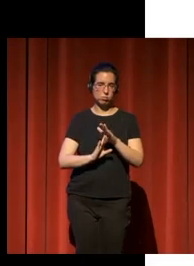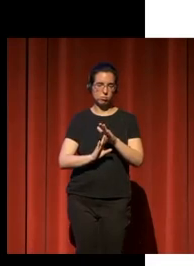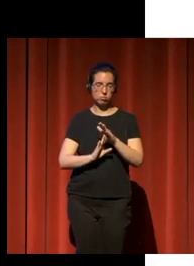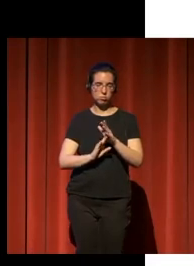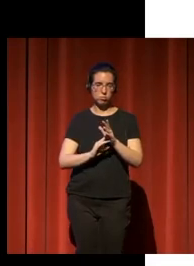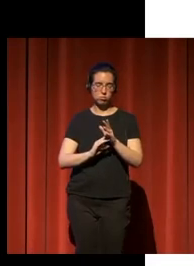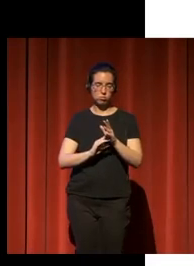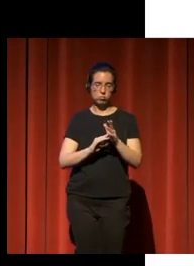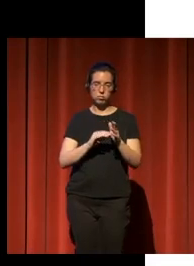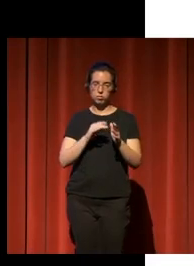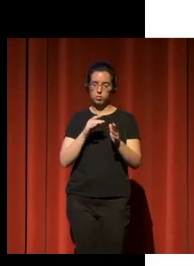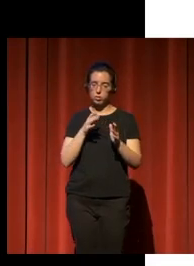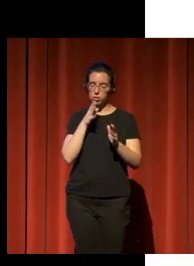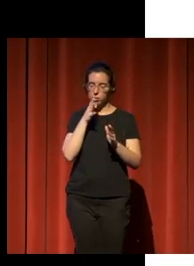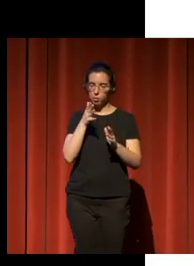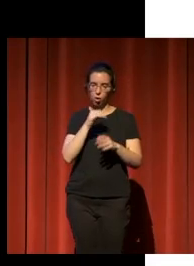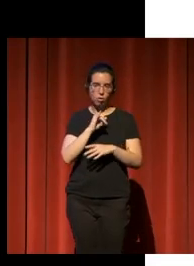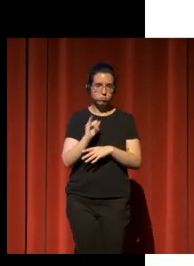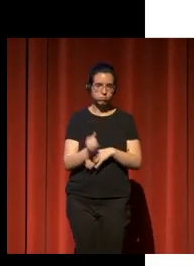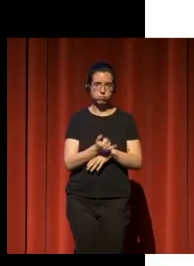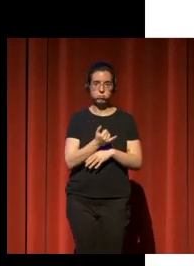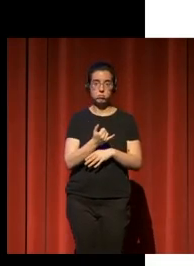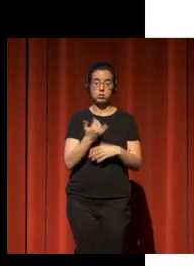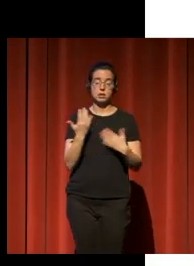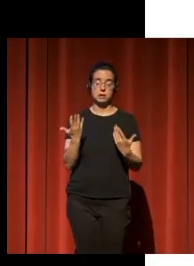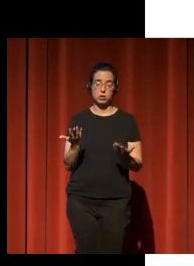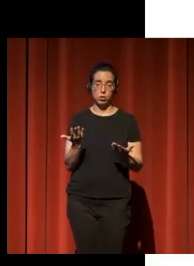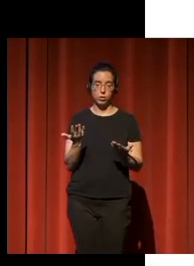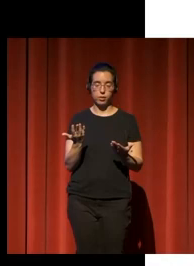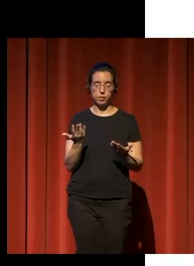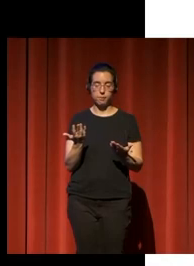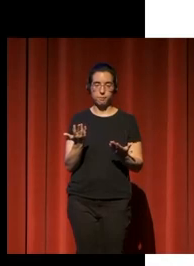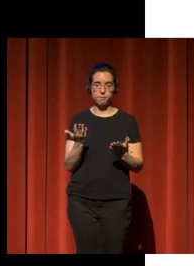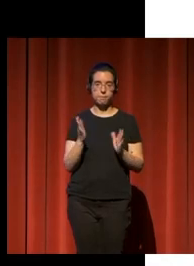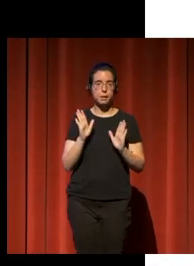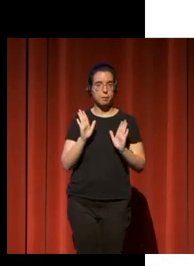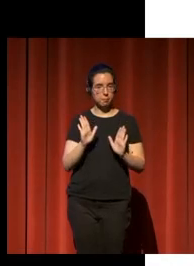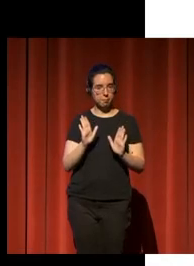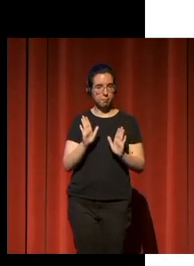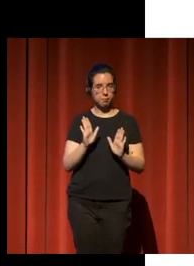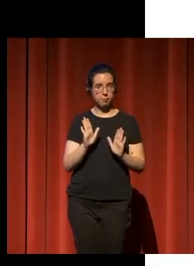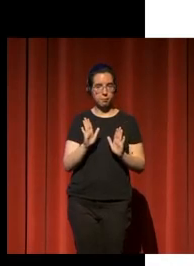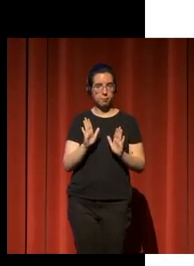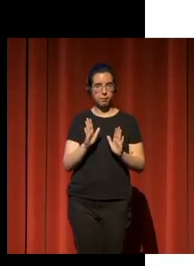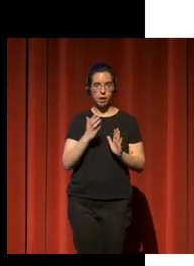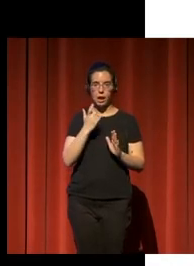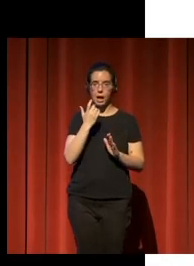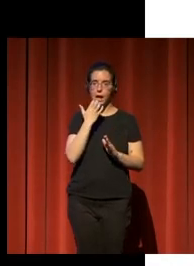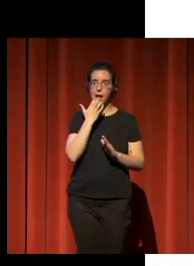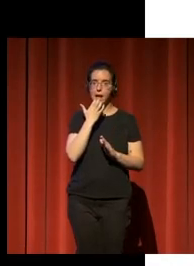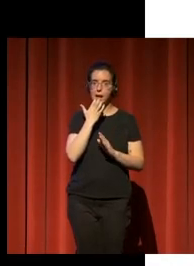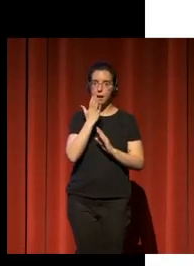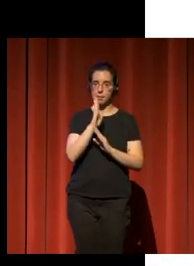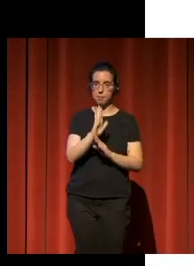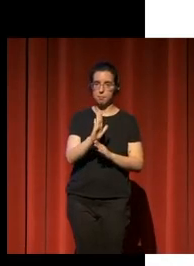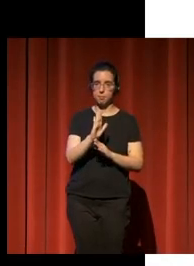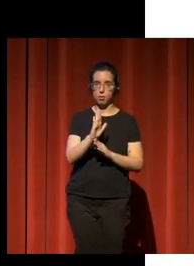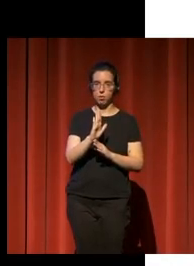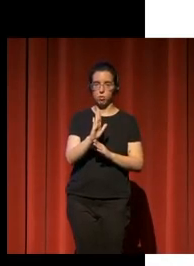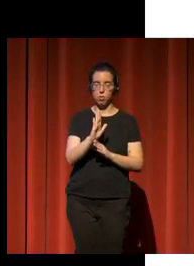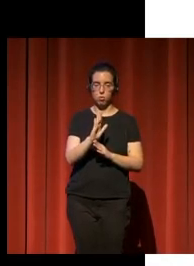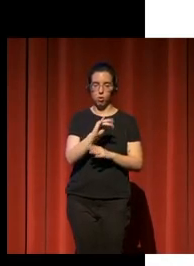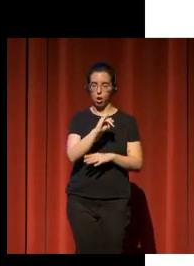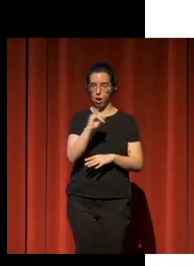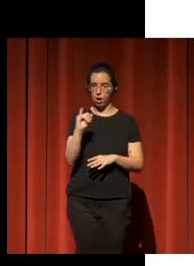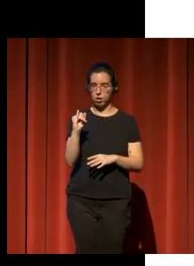esta con esta práctica pese a ello tenemos Eh Eh Eh ejemplos bastantes ejemplos de